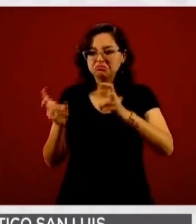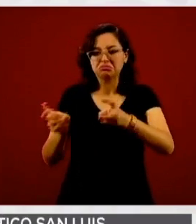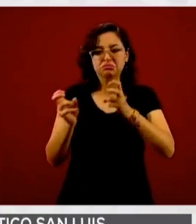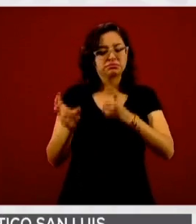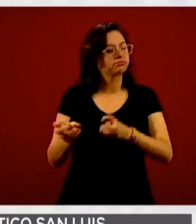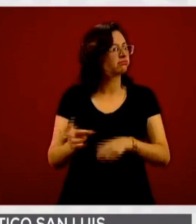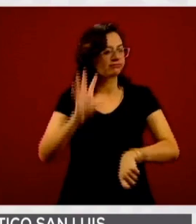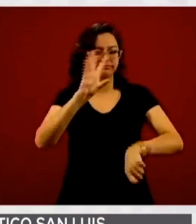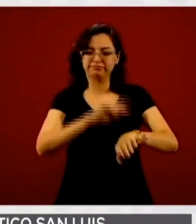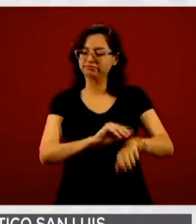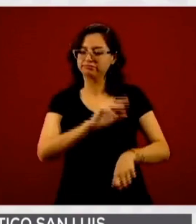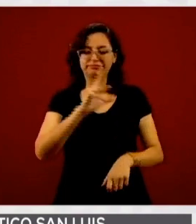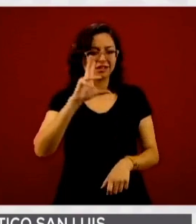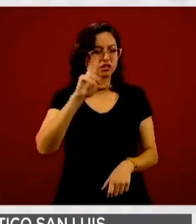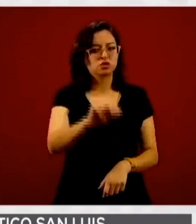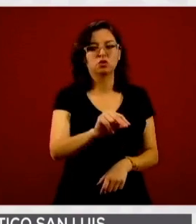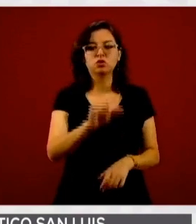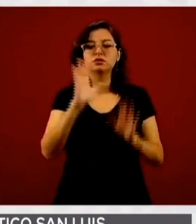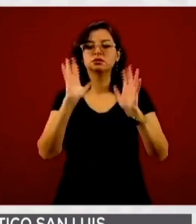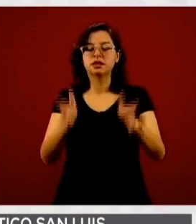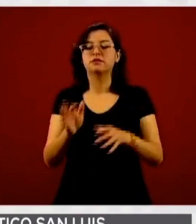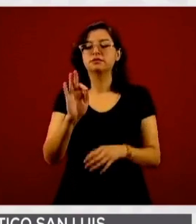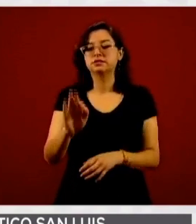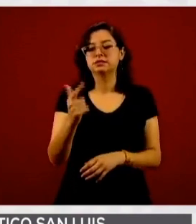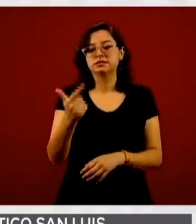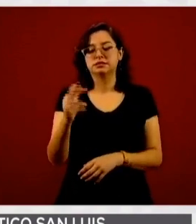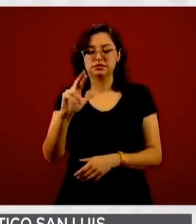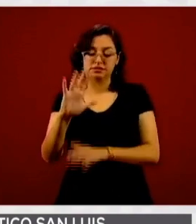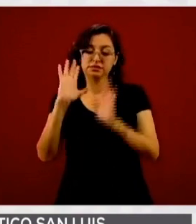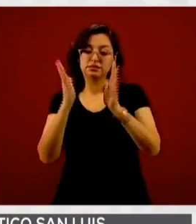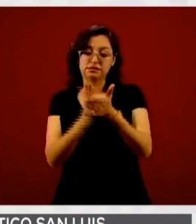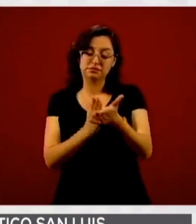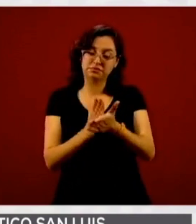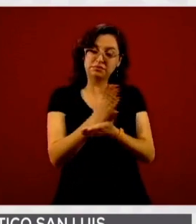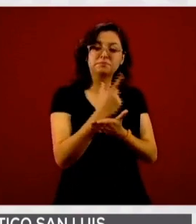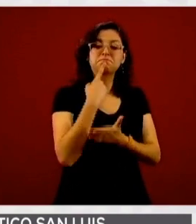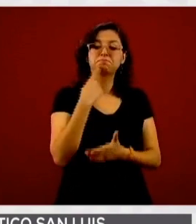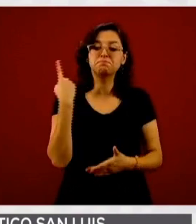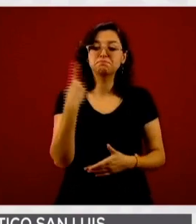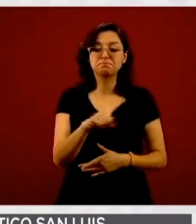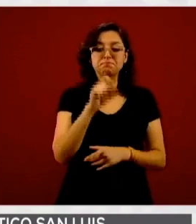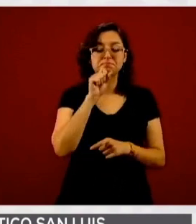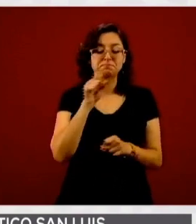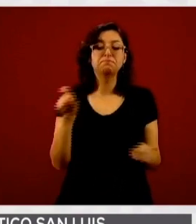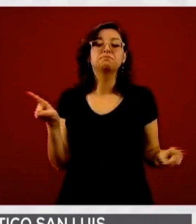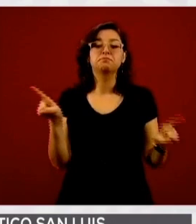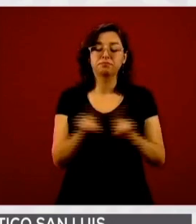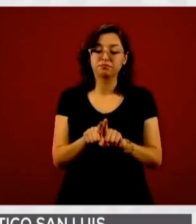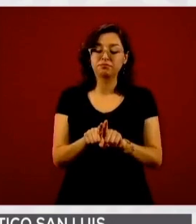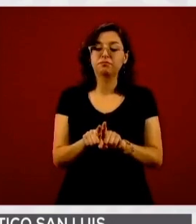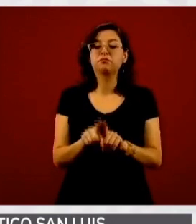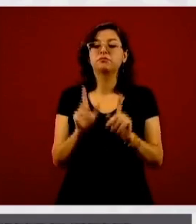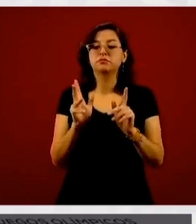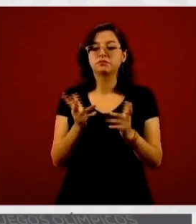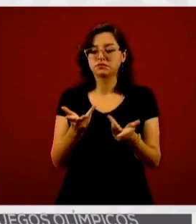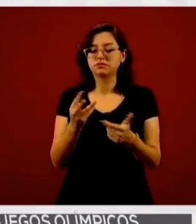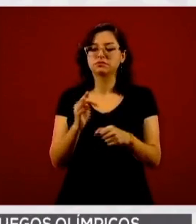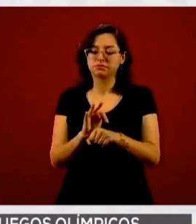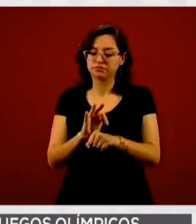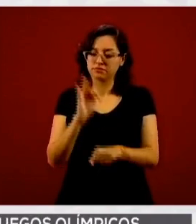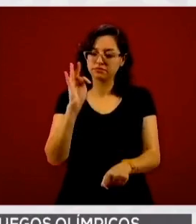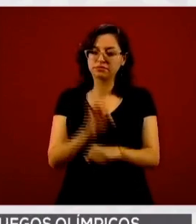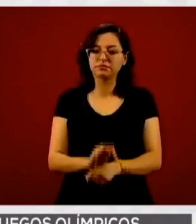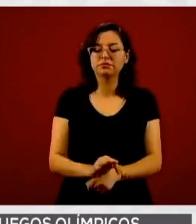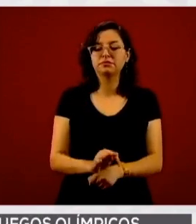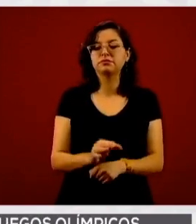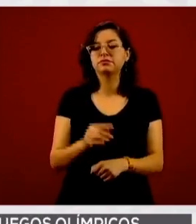Fiscalía General de la República, como también aparte de esa denuncia, tuvimos el respaldo en